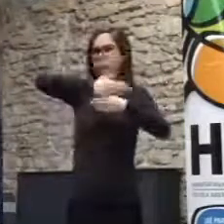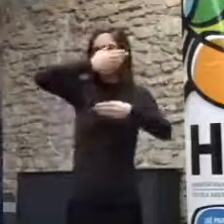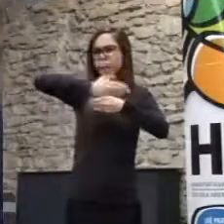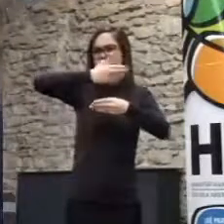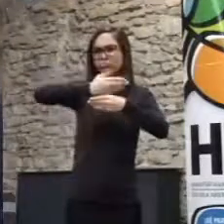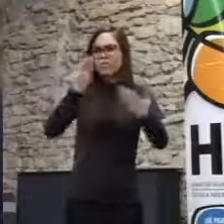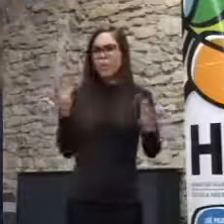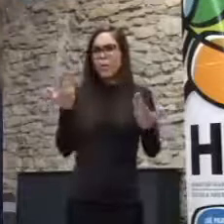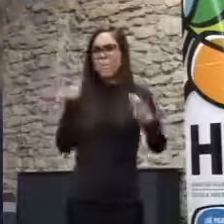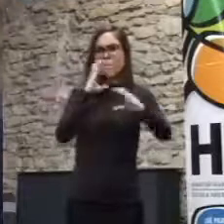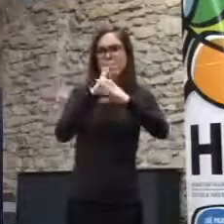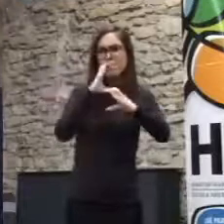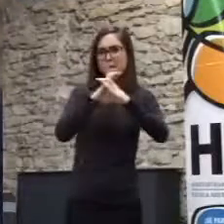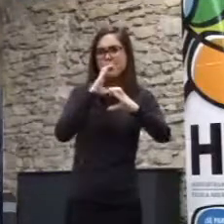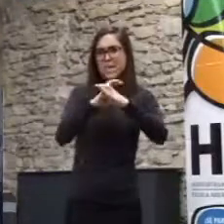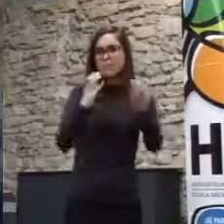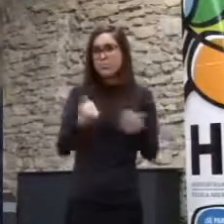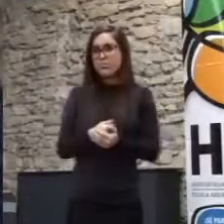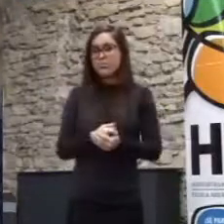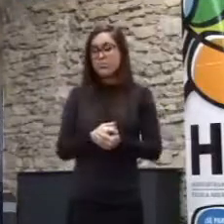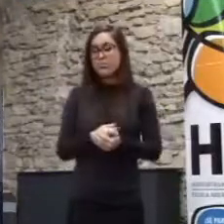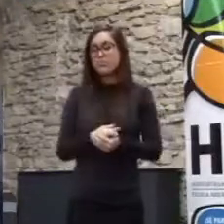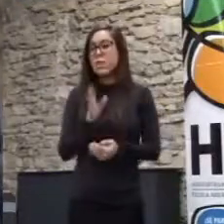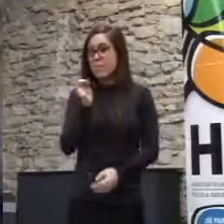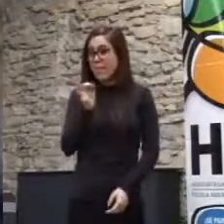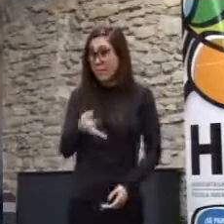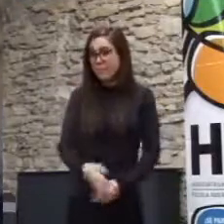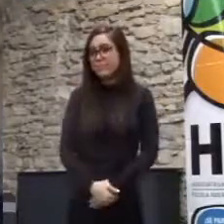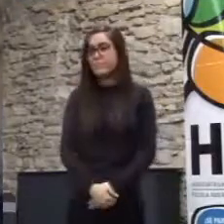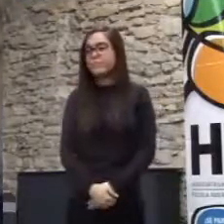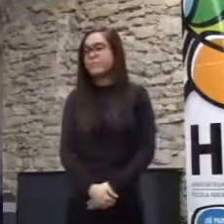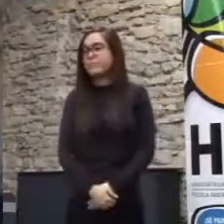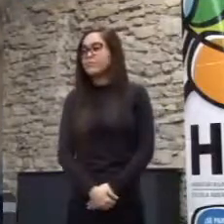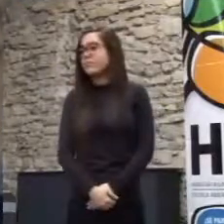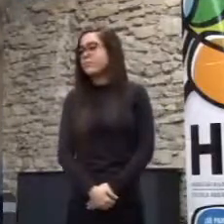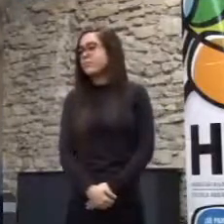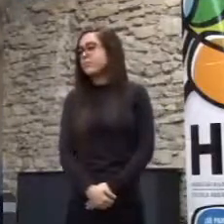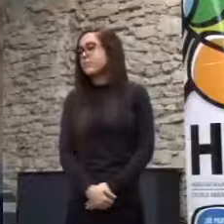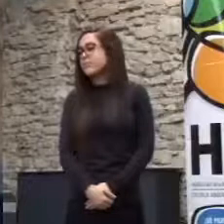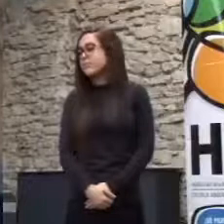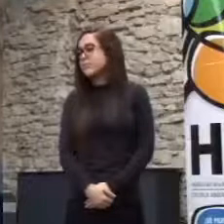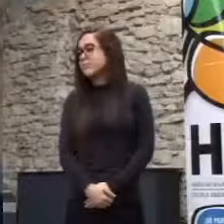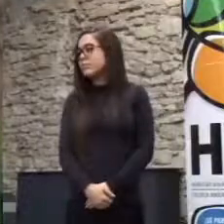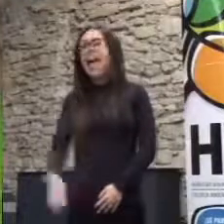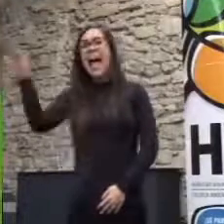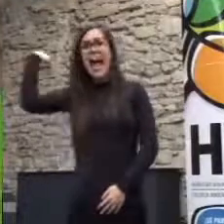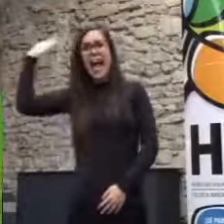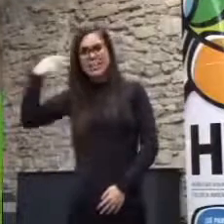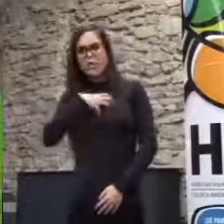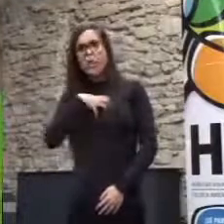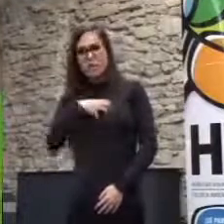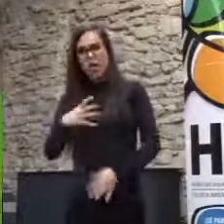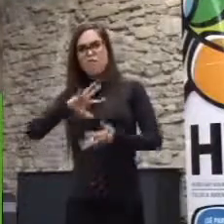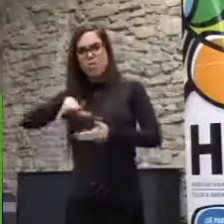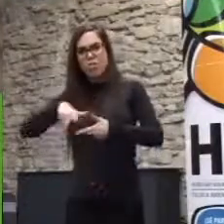te paran. Eso es verdad, efectivamente. Y bueno, y ya depende. Ya lo que antes costaba un poco de trabajo,